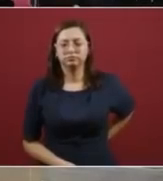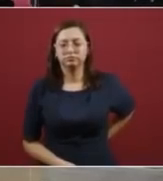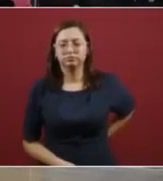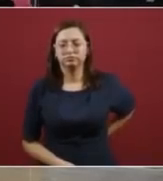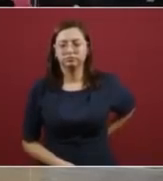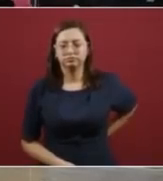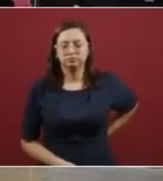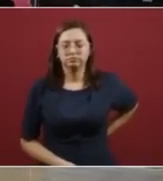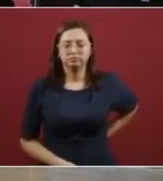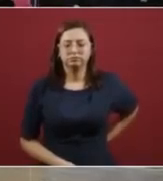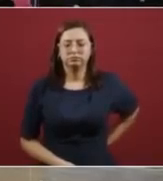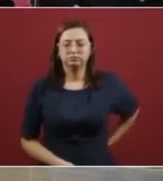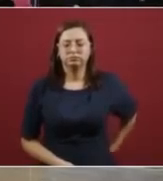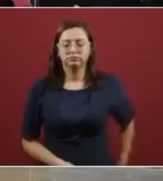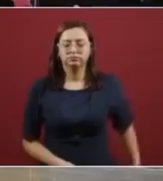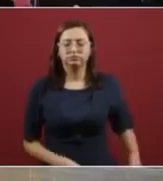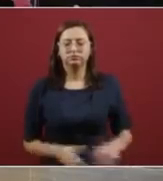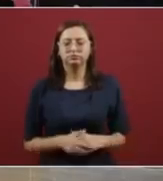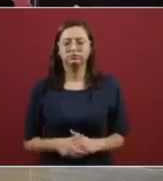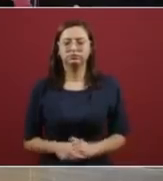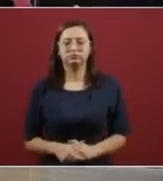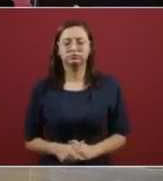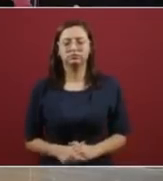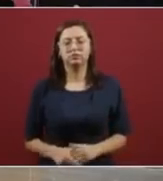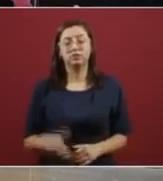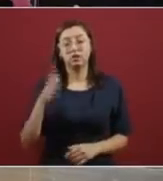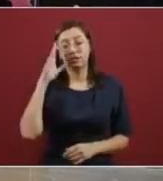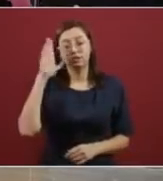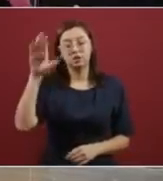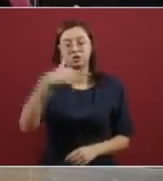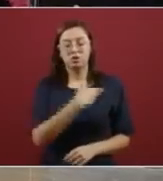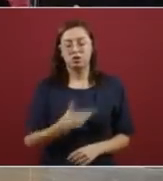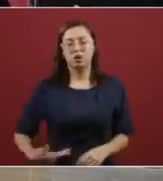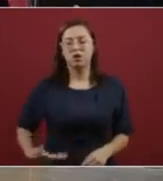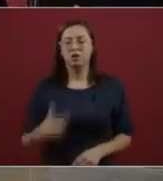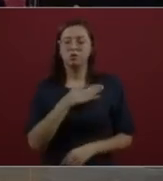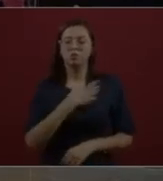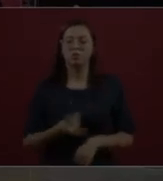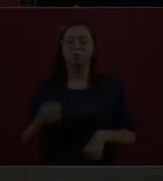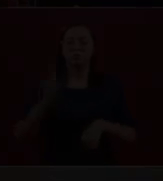lo mismo que la conferencia. Con información de Verónica Torres Lizama, Notimex.